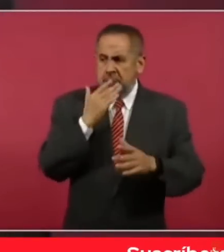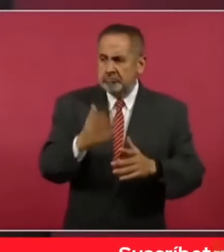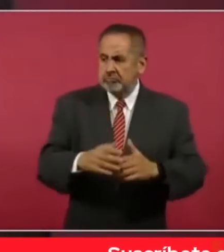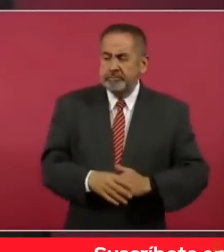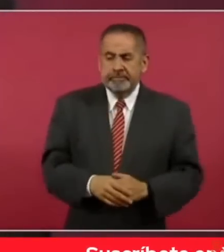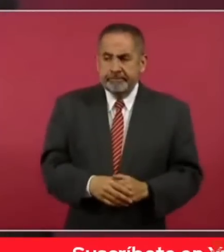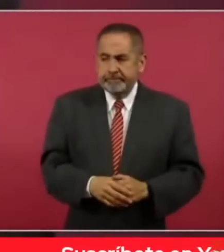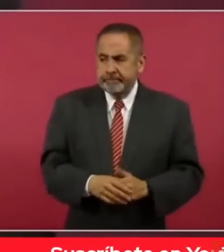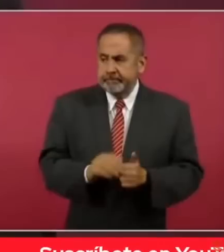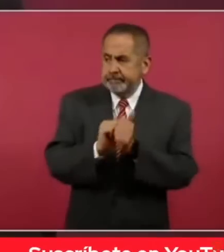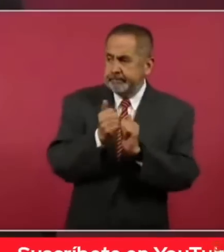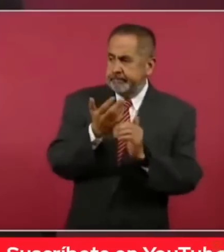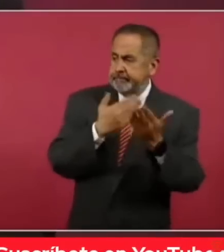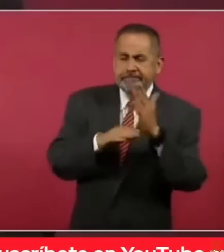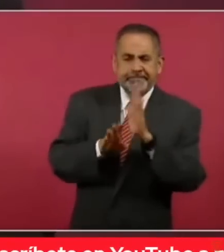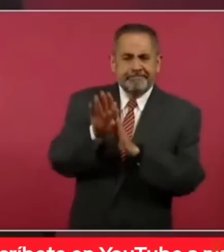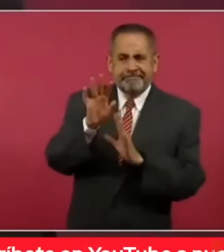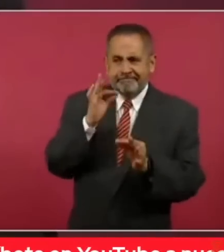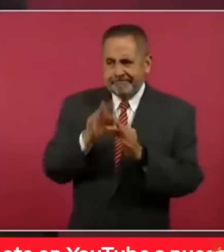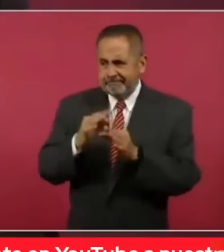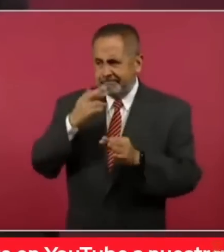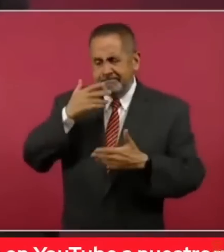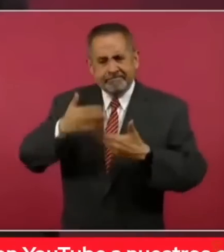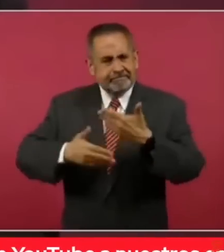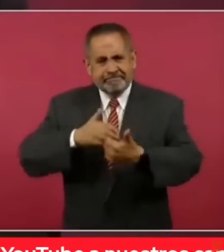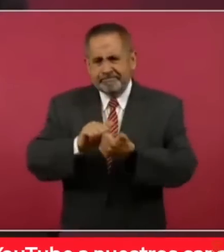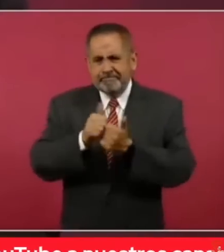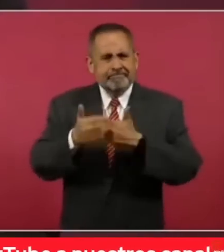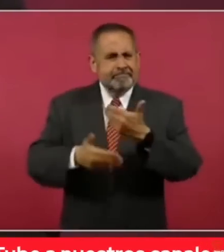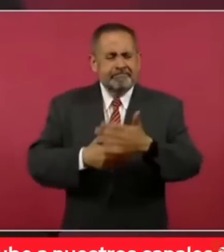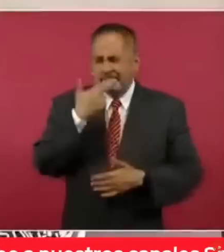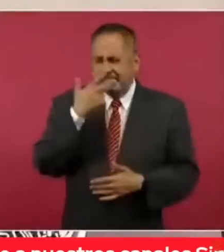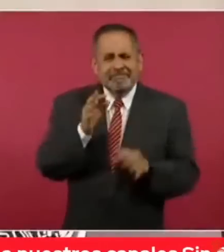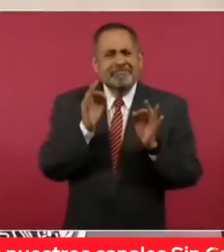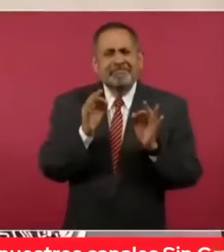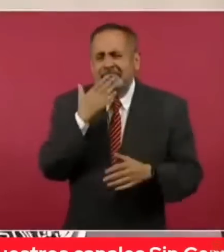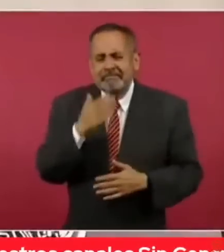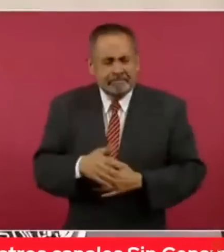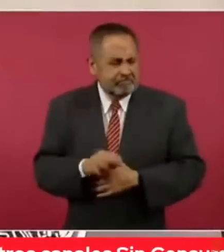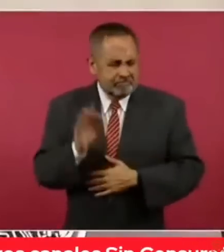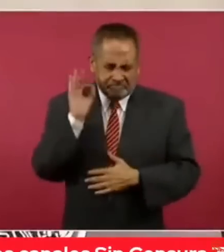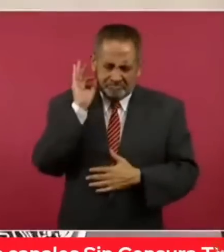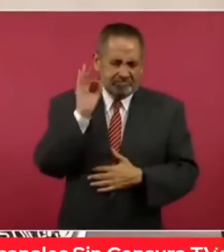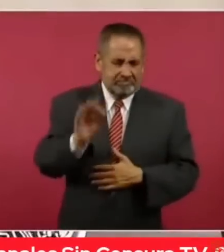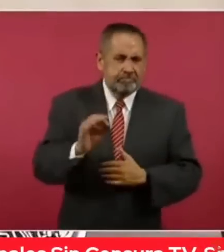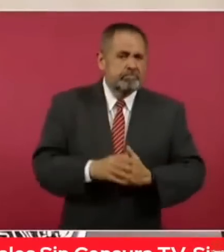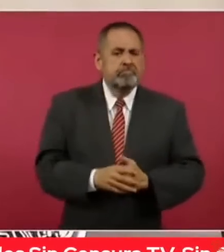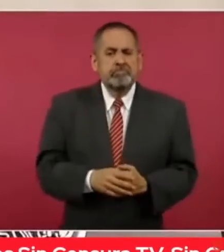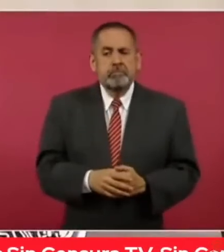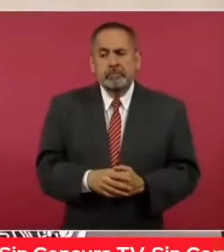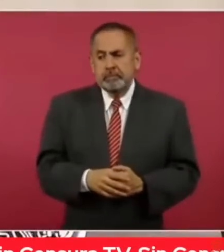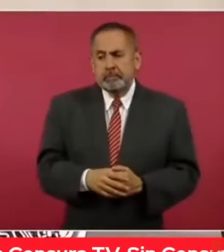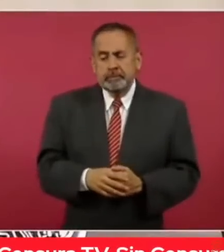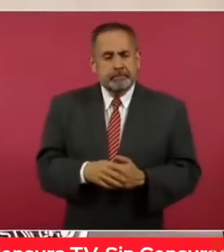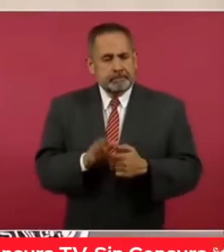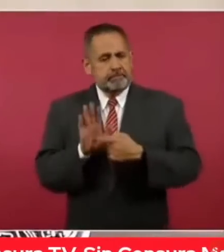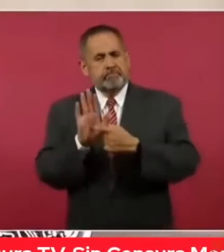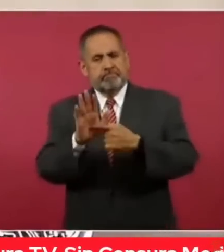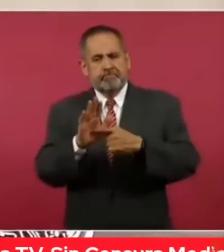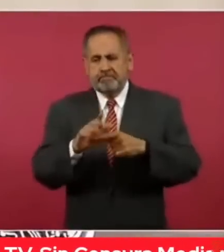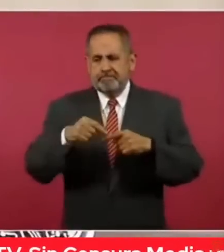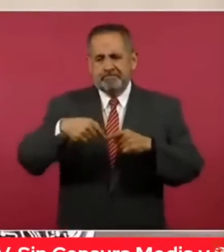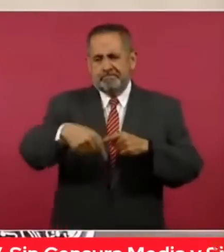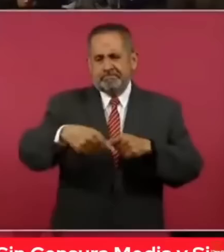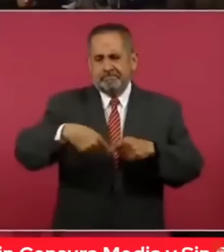y está creciendo la economía y se están generando muchos empleos. Estamos bien. Vamos a dar a conocer en